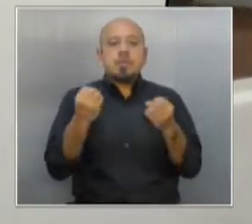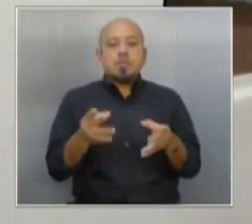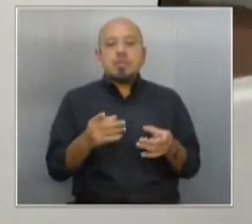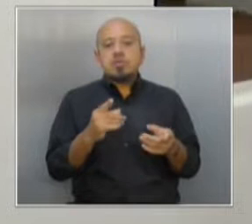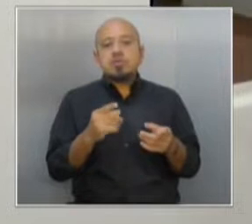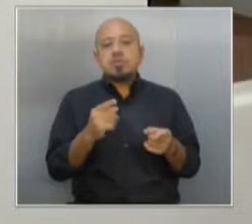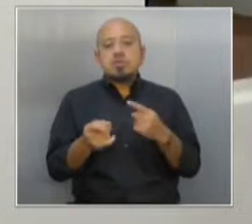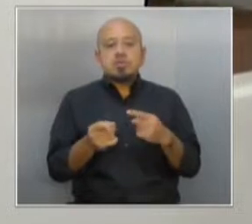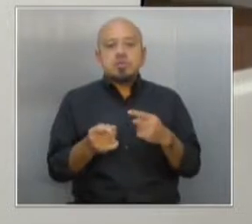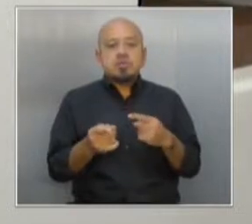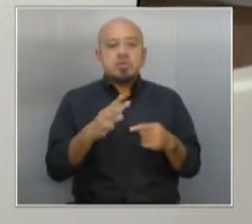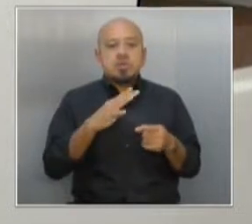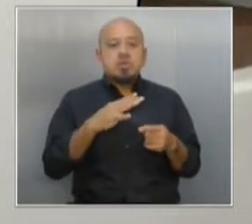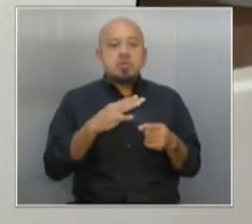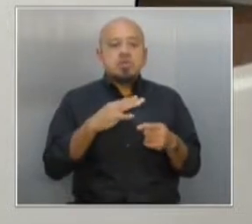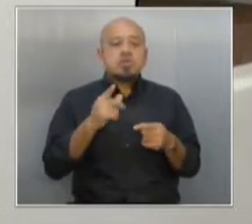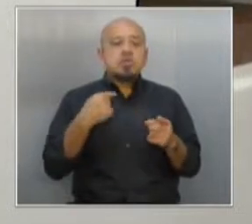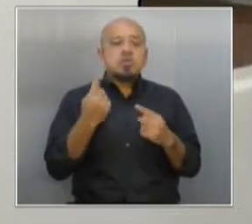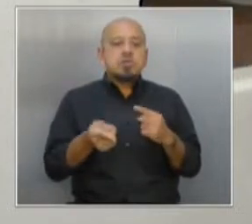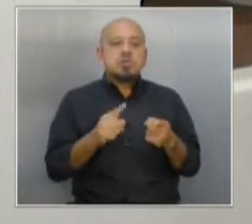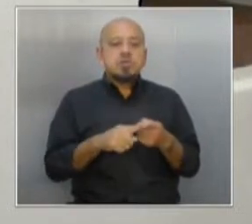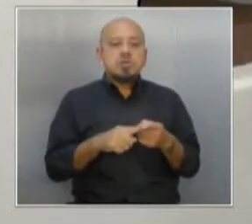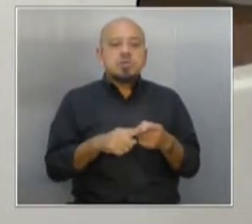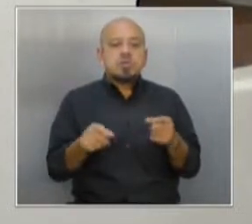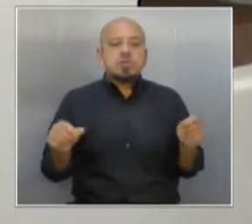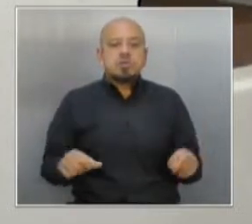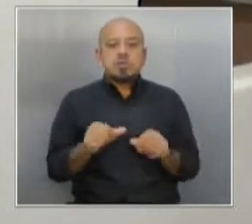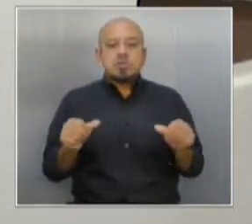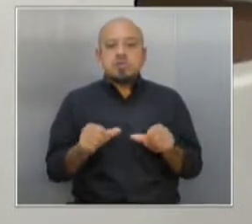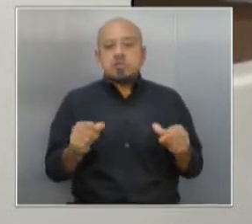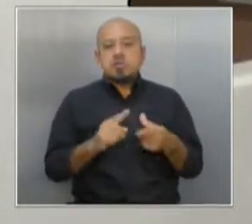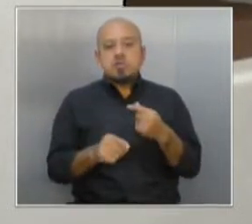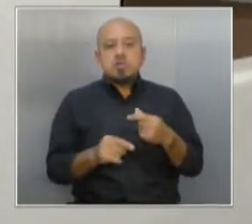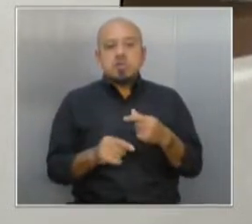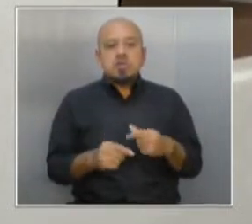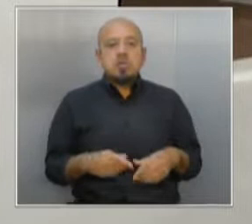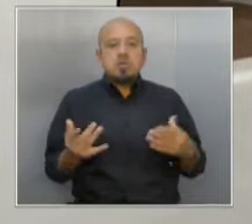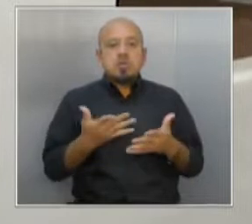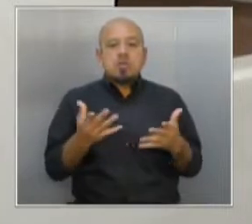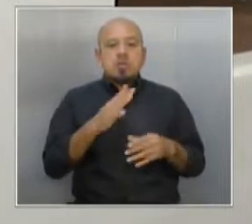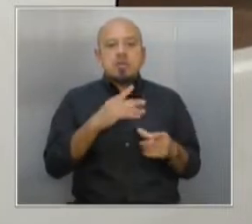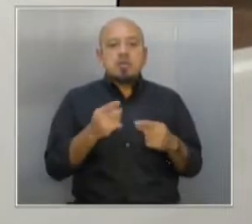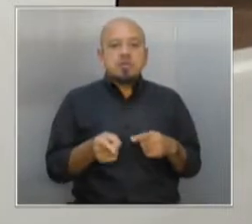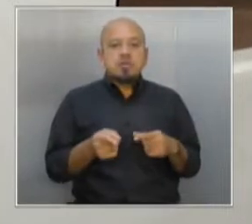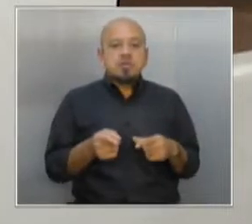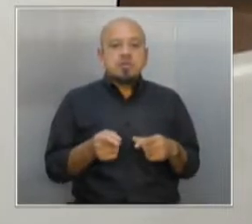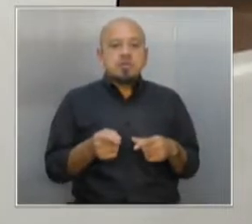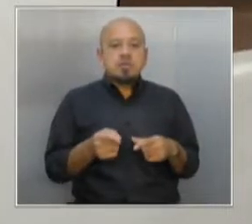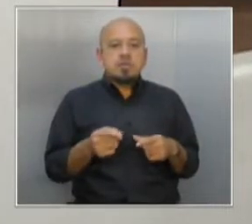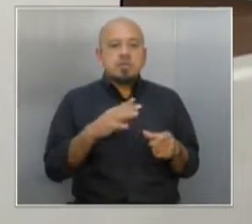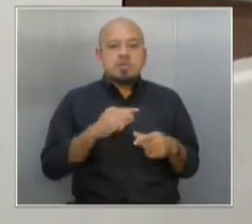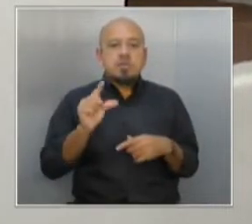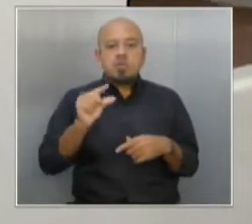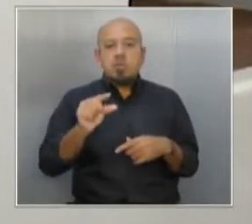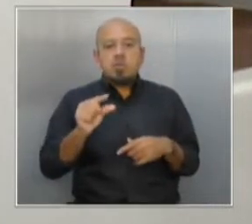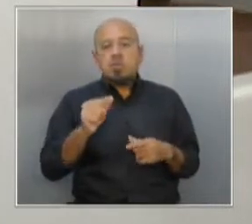por eso tenemos otro ciclo que es Ninguna Imagen es Inocente, que se generó en pandemia y que, bueno, ahora tiene su exposición y que está a punto, le queda poquito